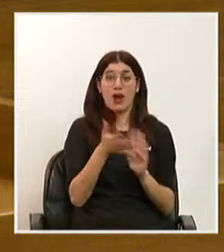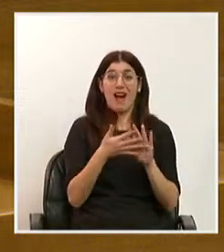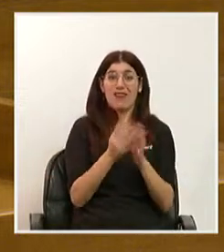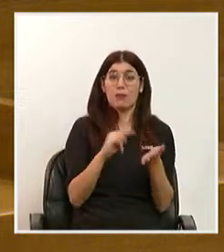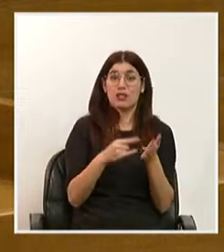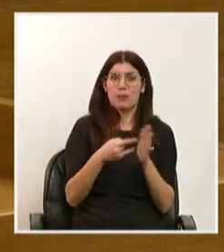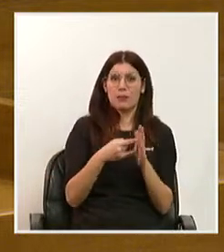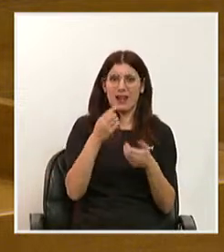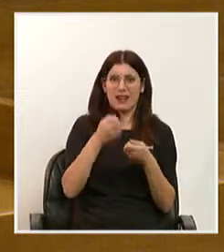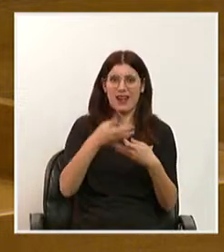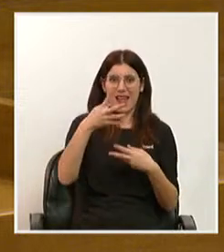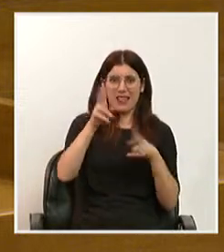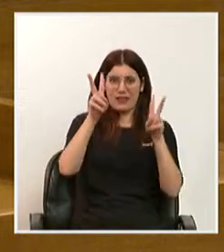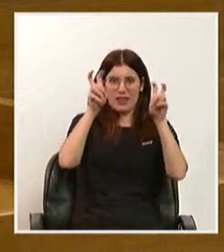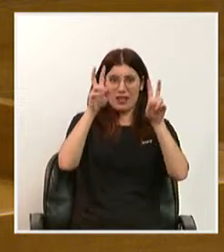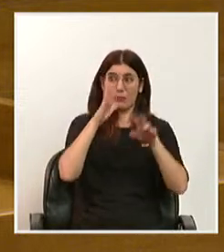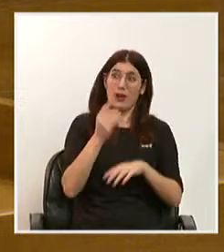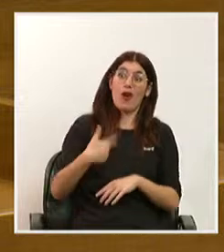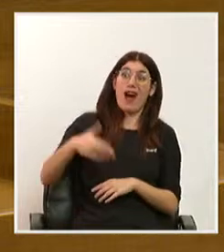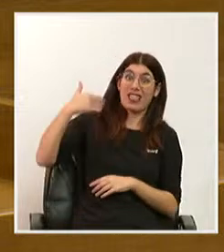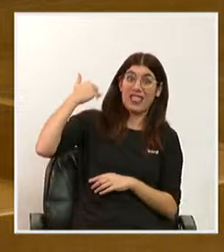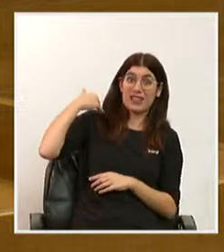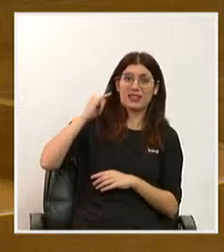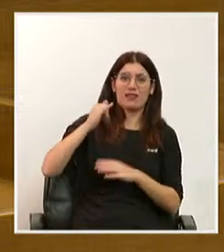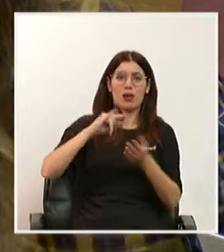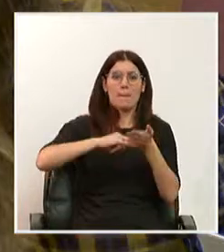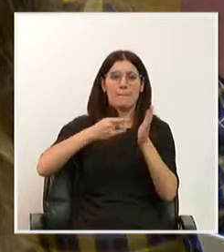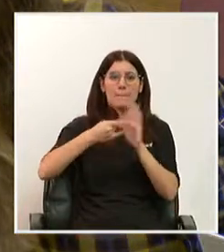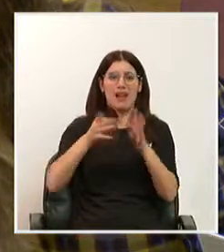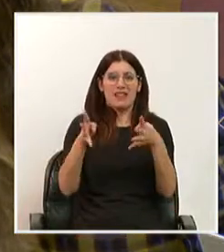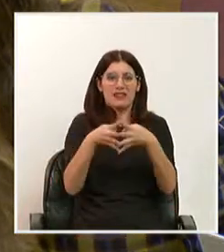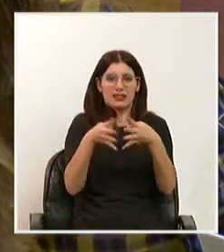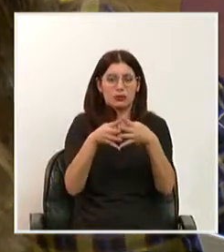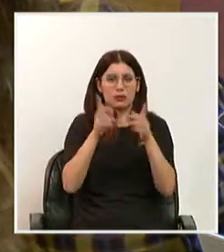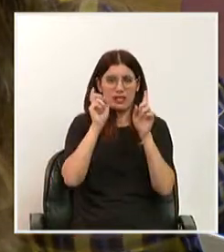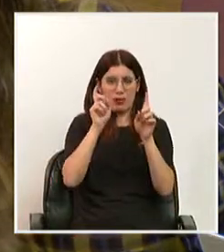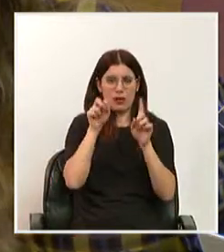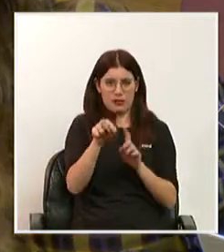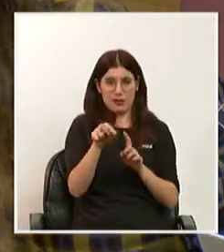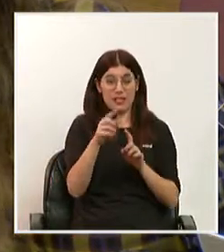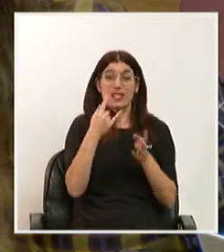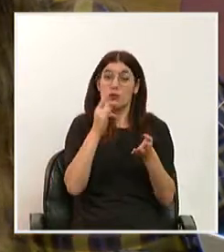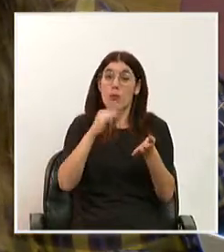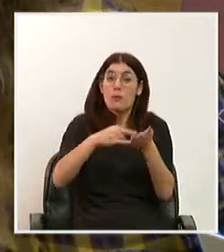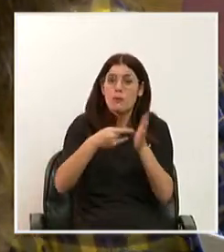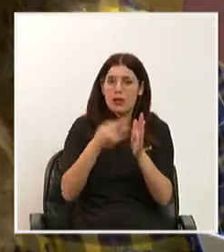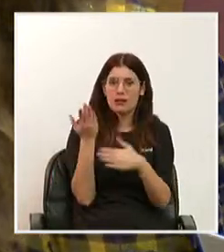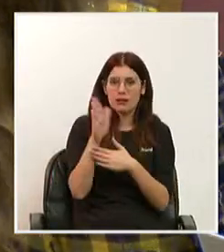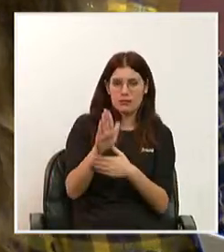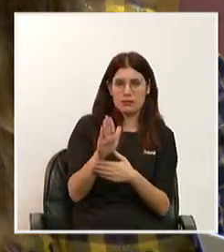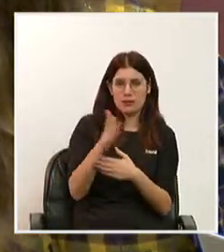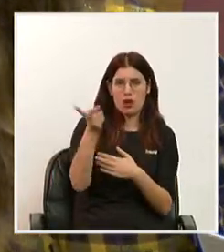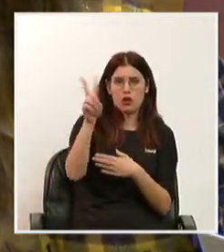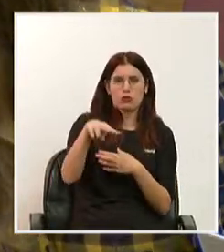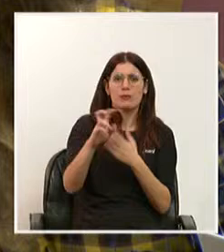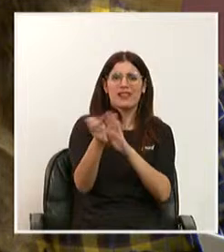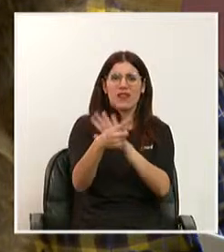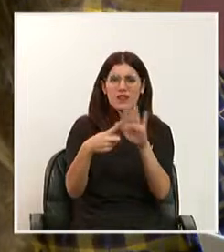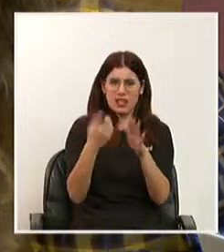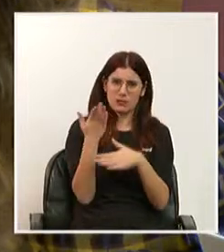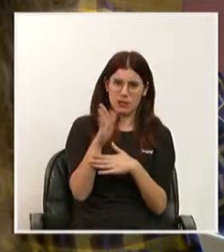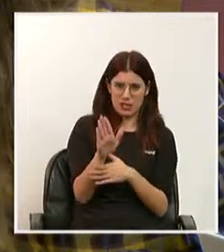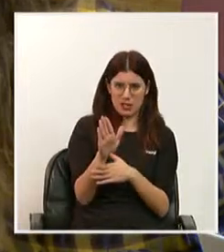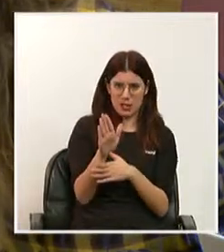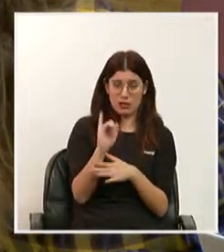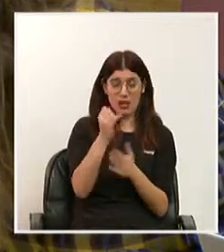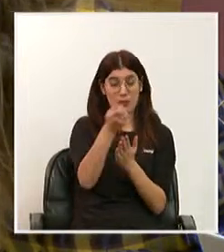se les olvida que anteriormente existía el plan de infraestructuras educativas un plan que presentaron en el año 2016 y era un